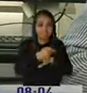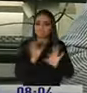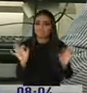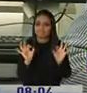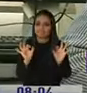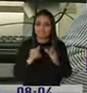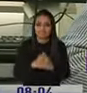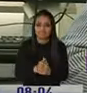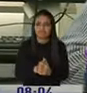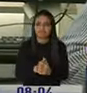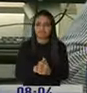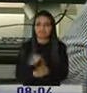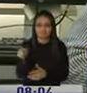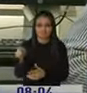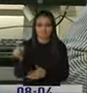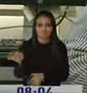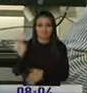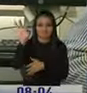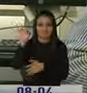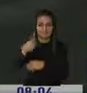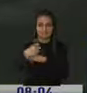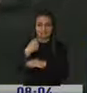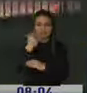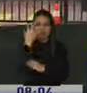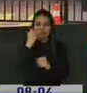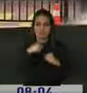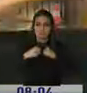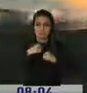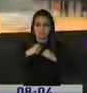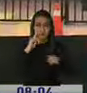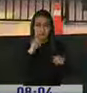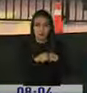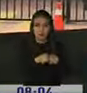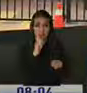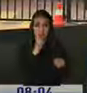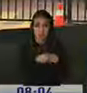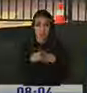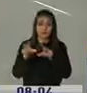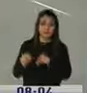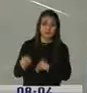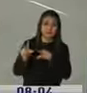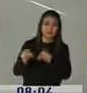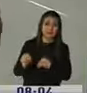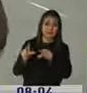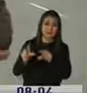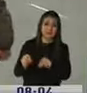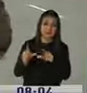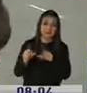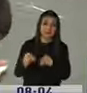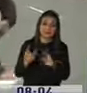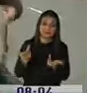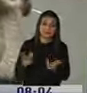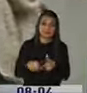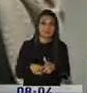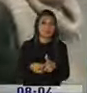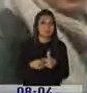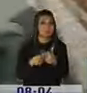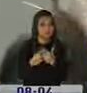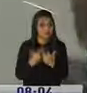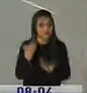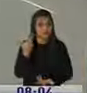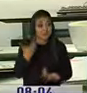decir del doctor Molina, desde este lunes 15 de mayo y dado el desacuerdo que aún existe entre las partes, ya se podría iniciar con un proceso forzoso